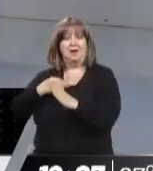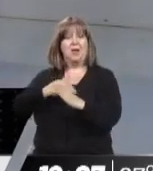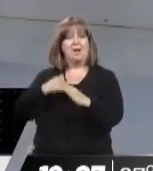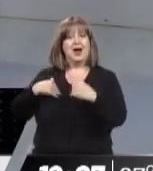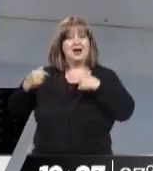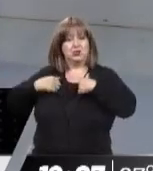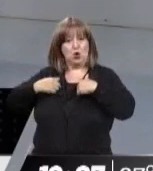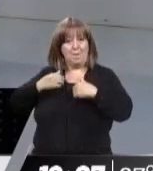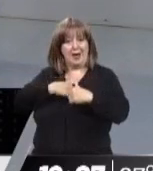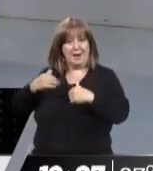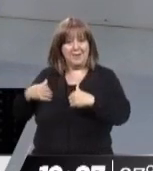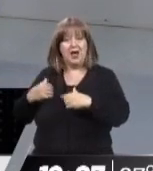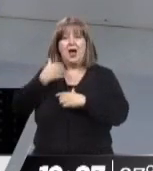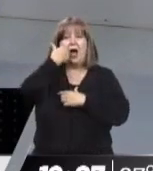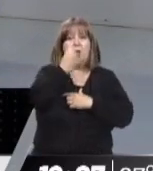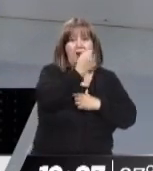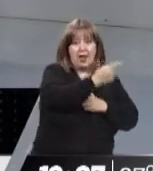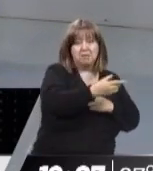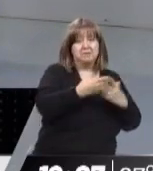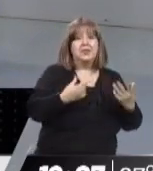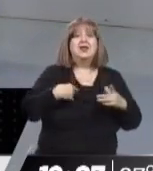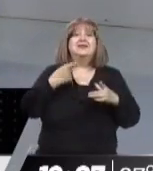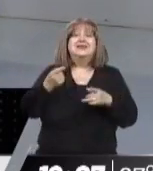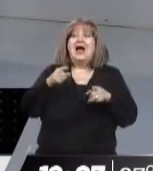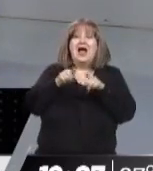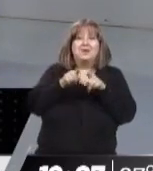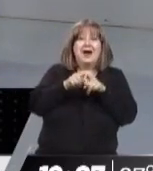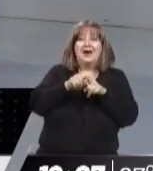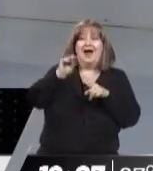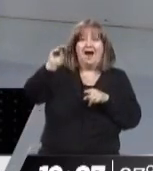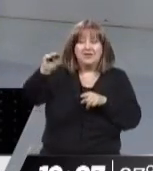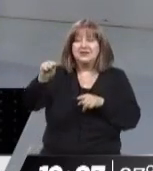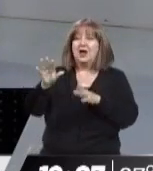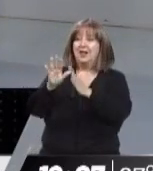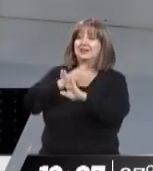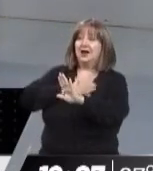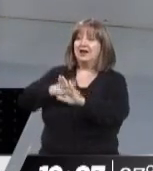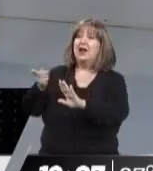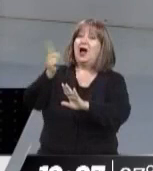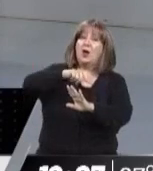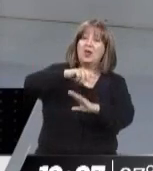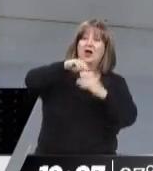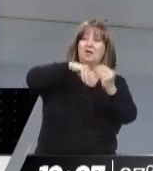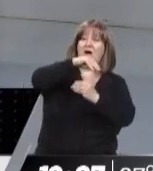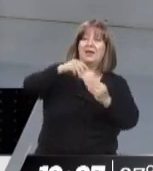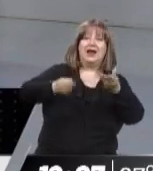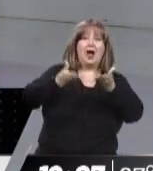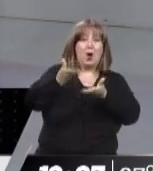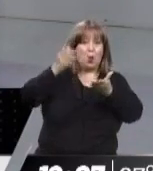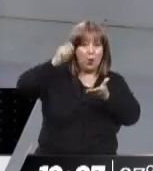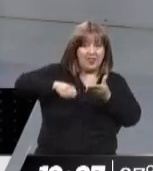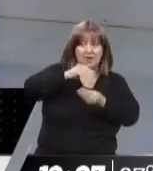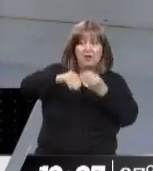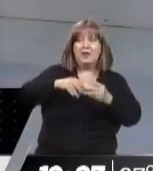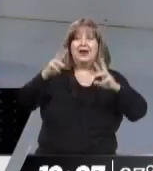el cuidado de los, de los hijos. Y la hermana lo que le comunicaba es que había una audiencia en el juzgado de familia para tratar este